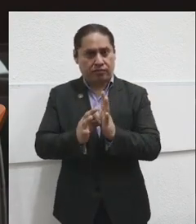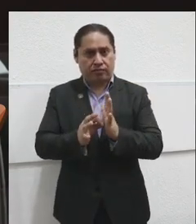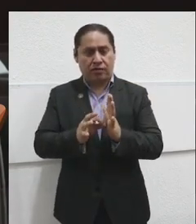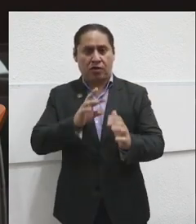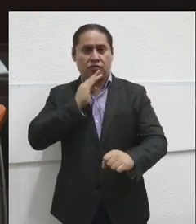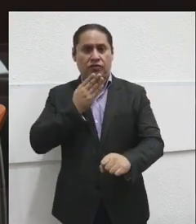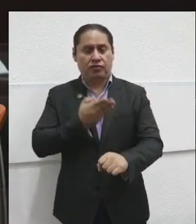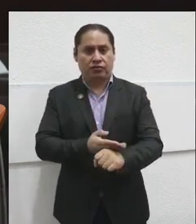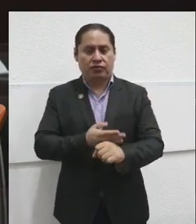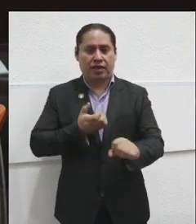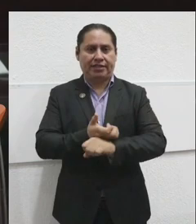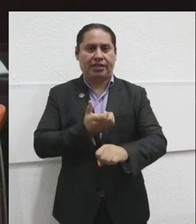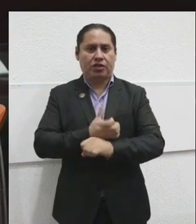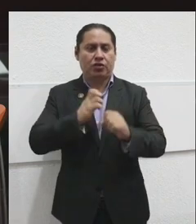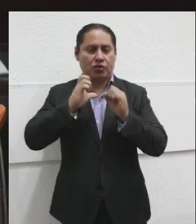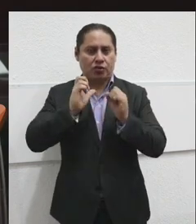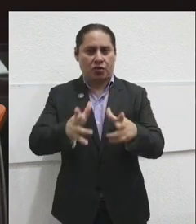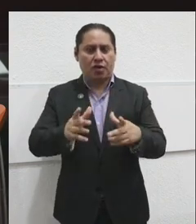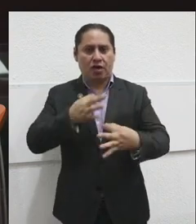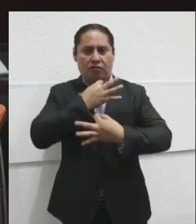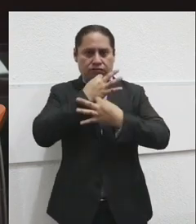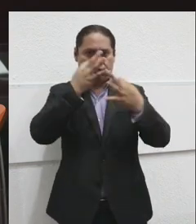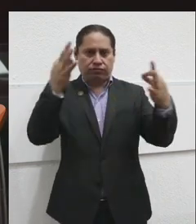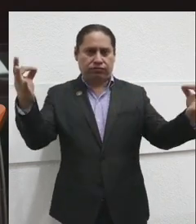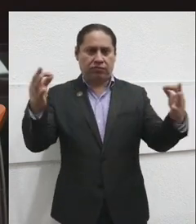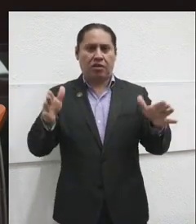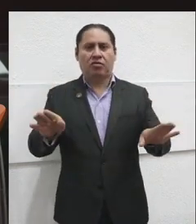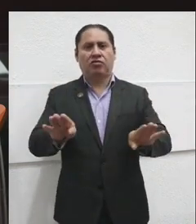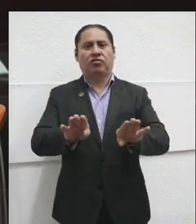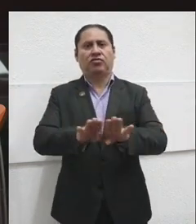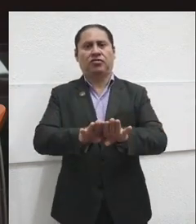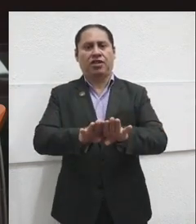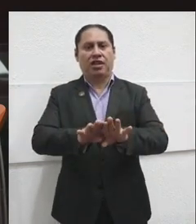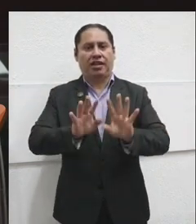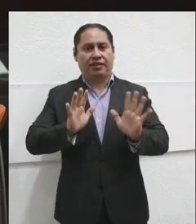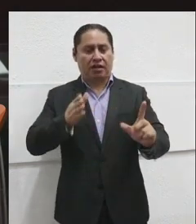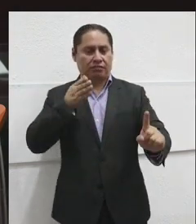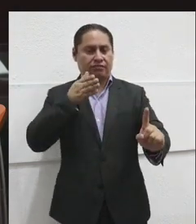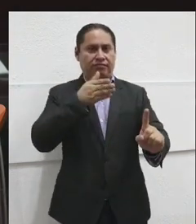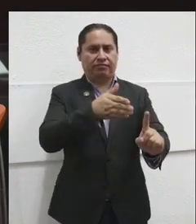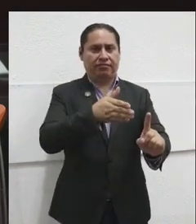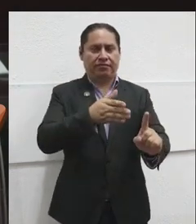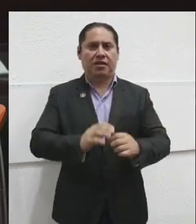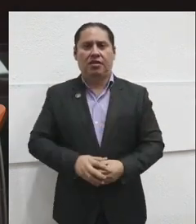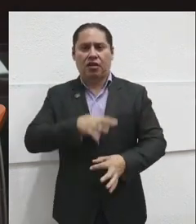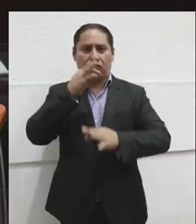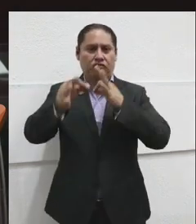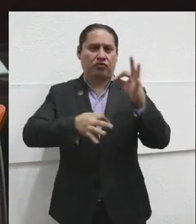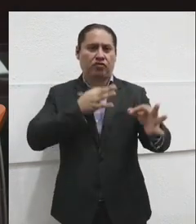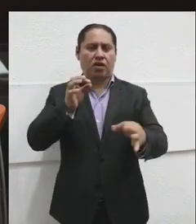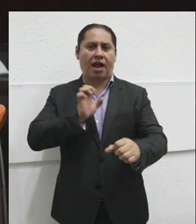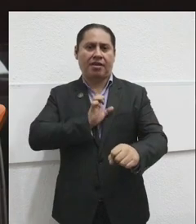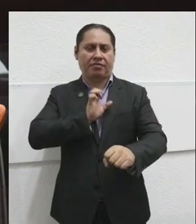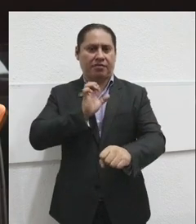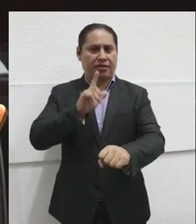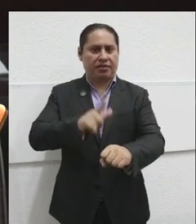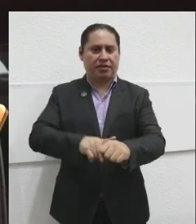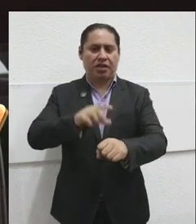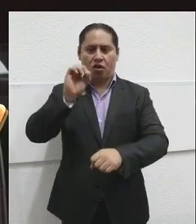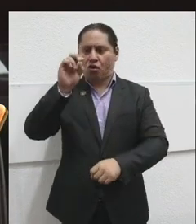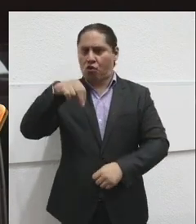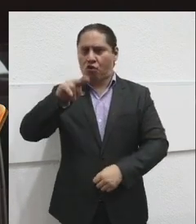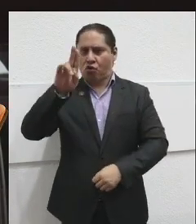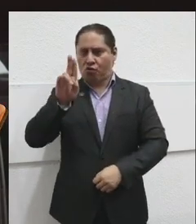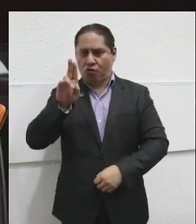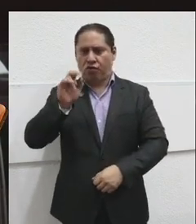al Estado de Chiapas en la declaración de cierre de misión de la Relatora Especial de las Naciones